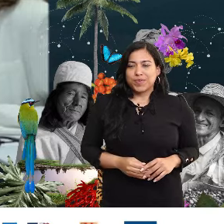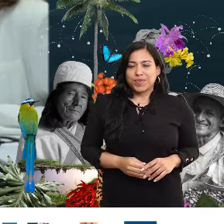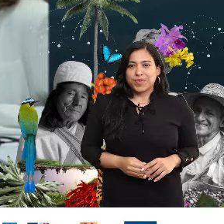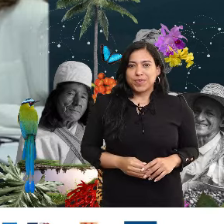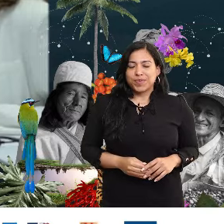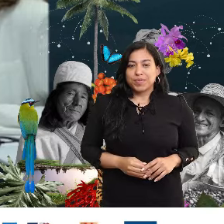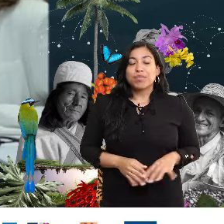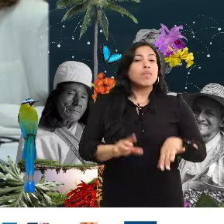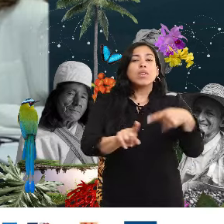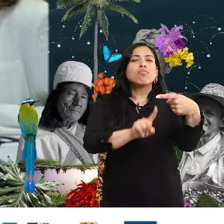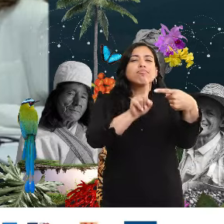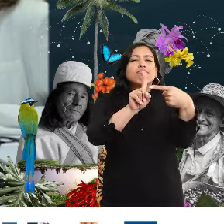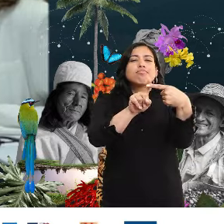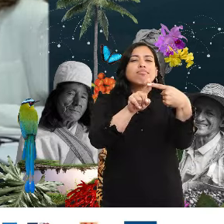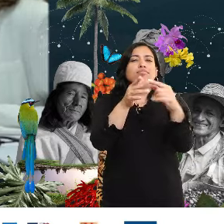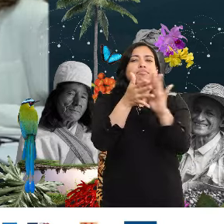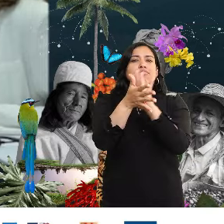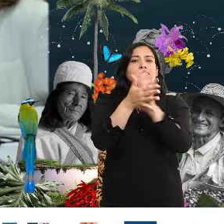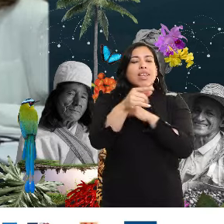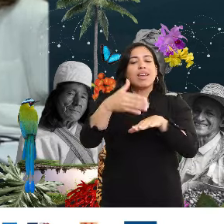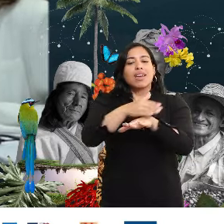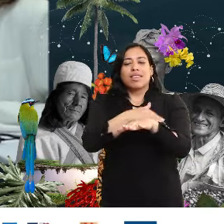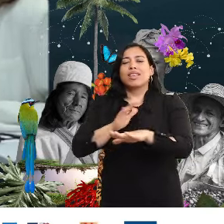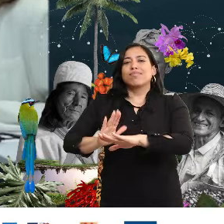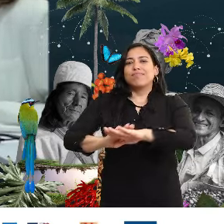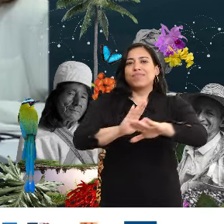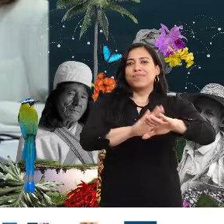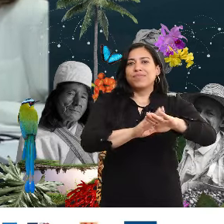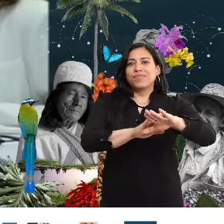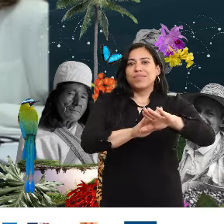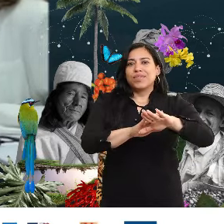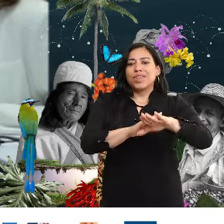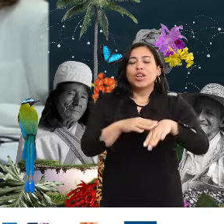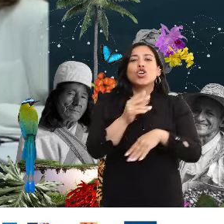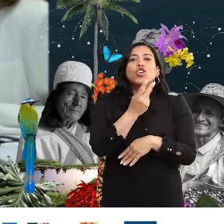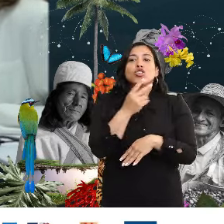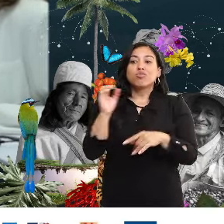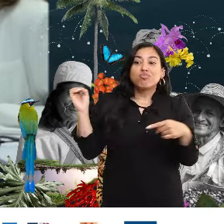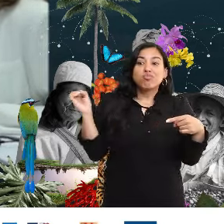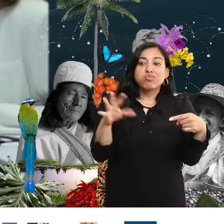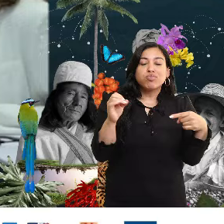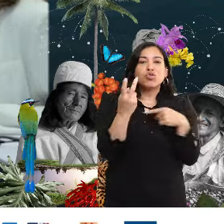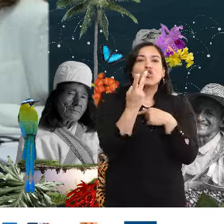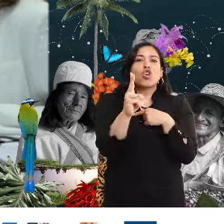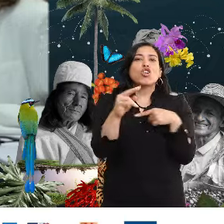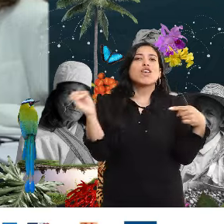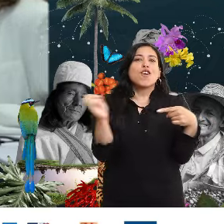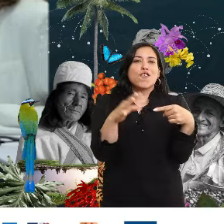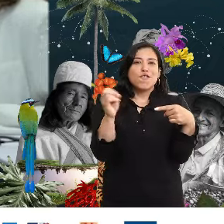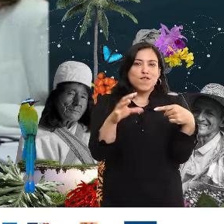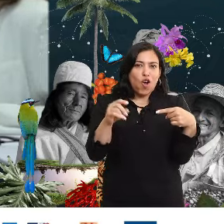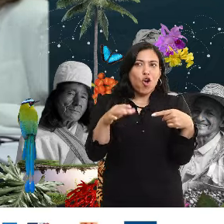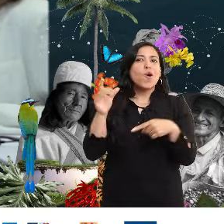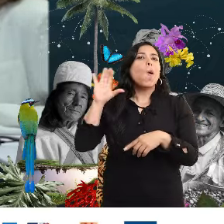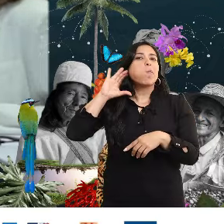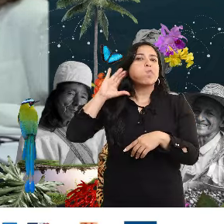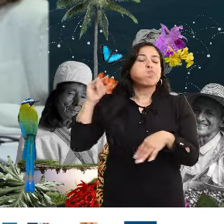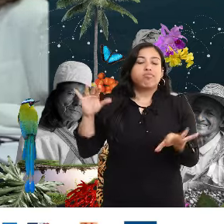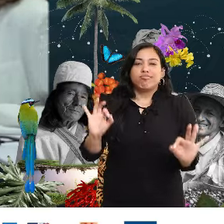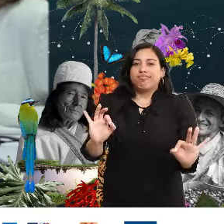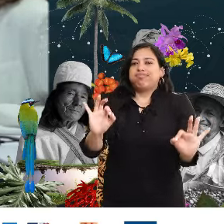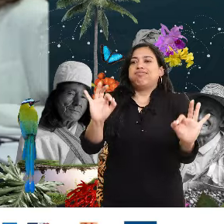En primer lugar, hay que mencionar que los 12 foros hasta ahora efectuados han sido un gran